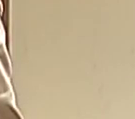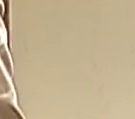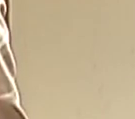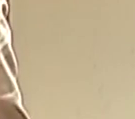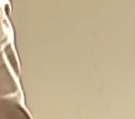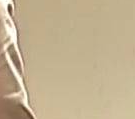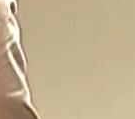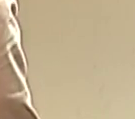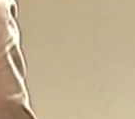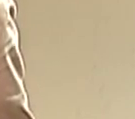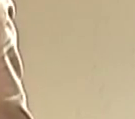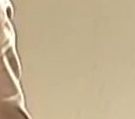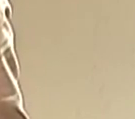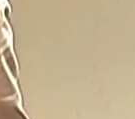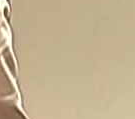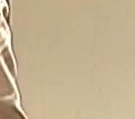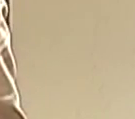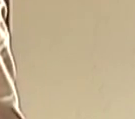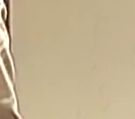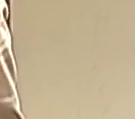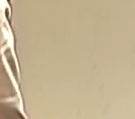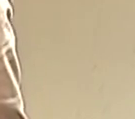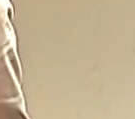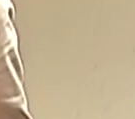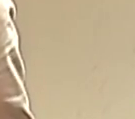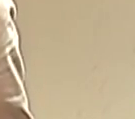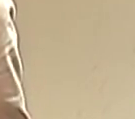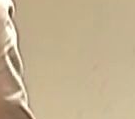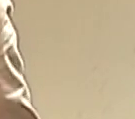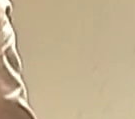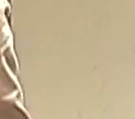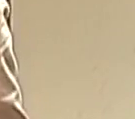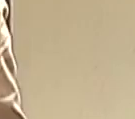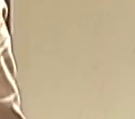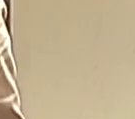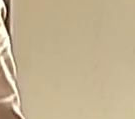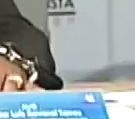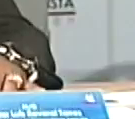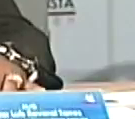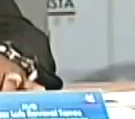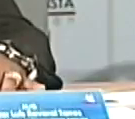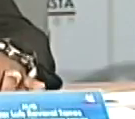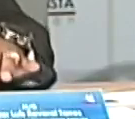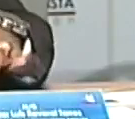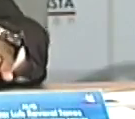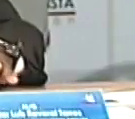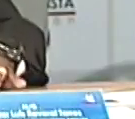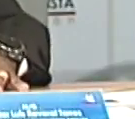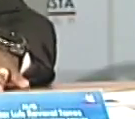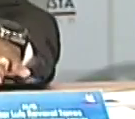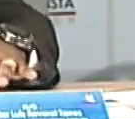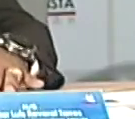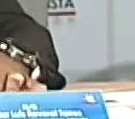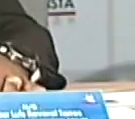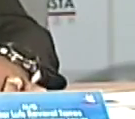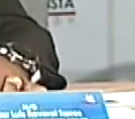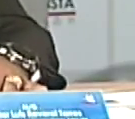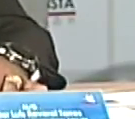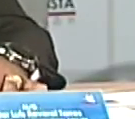palabras del ministro para Relaciones Interiores, Justicia y Paz, mayor general Néstor Reverol. Sí, muy buenos días a todo el